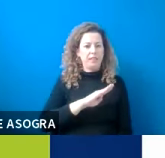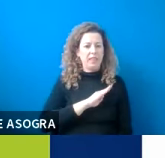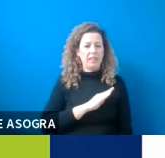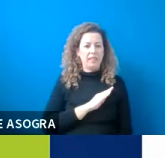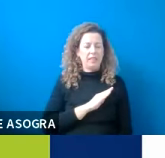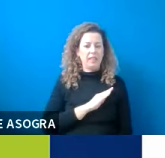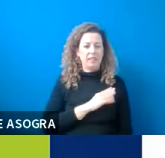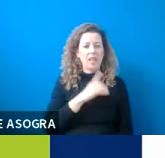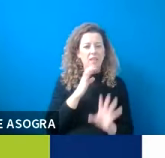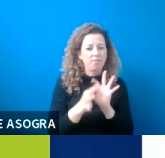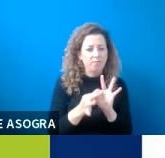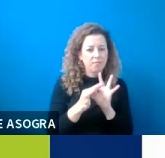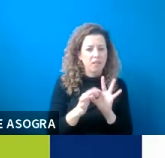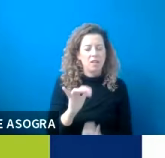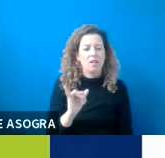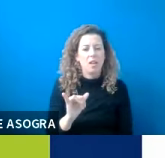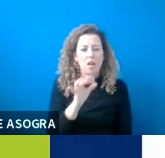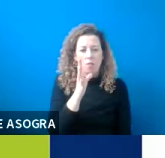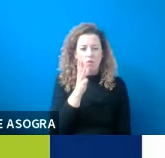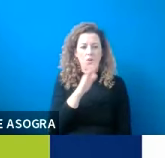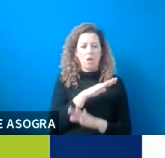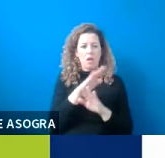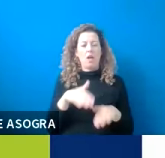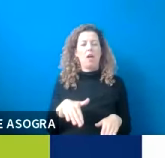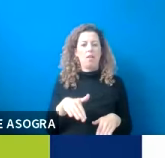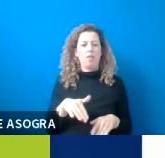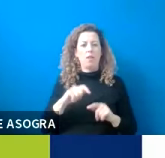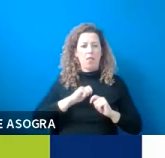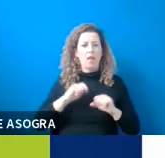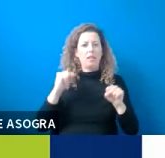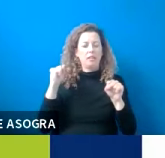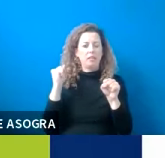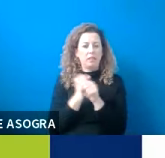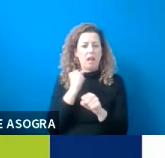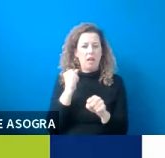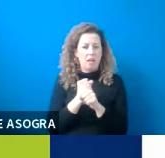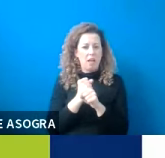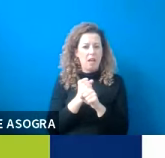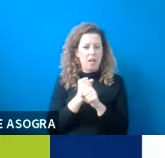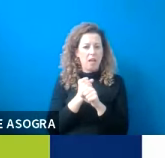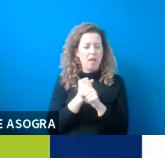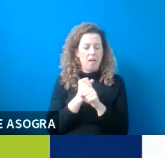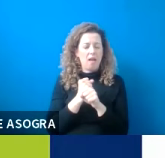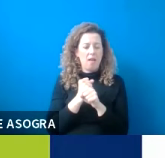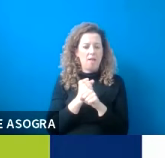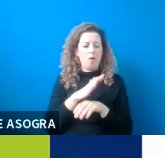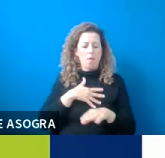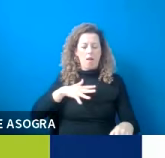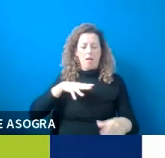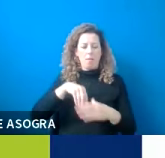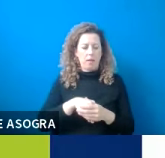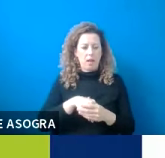que eso te conlleva, al final, el propio trabajo tiende a implicarnos a los